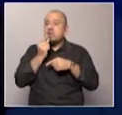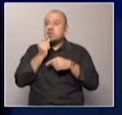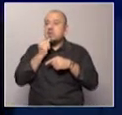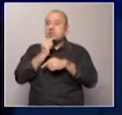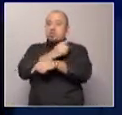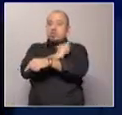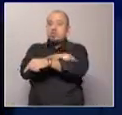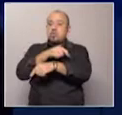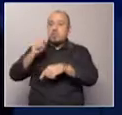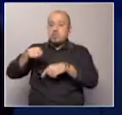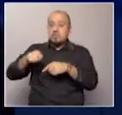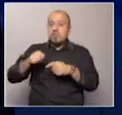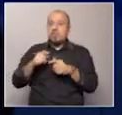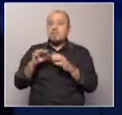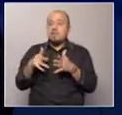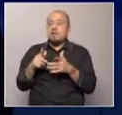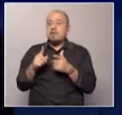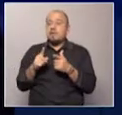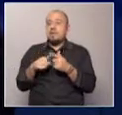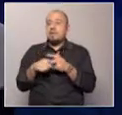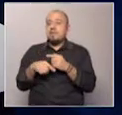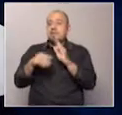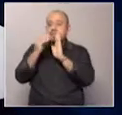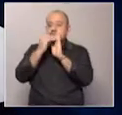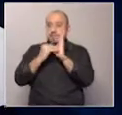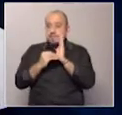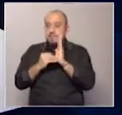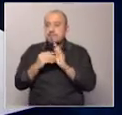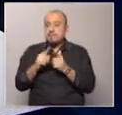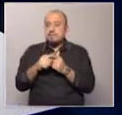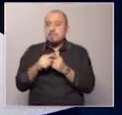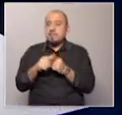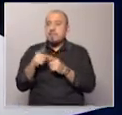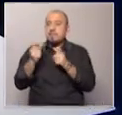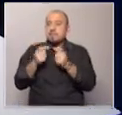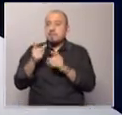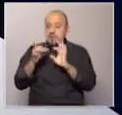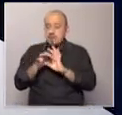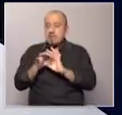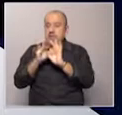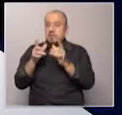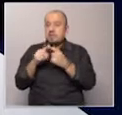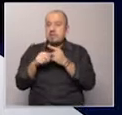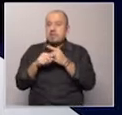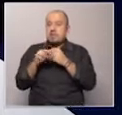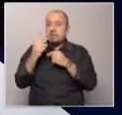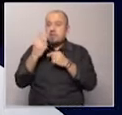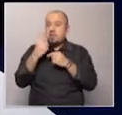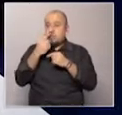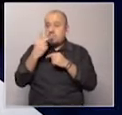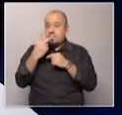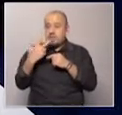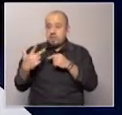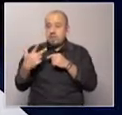poder judicial la lista de las personas liberadas en 2020 por ejemplo y en 2023